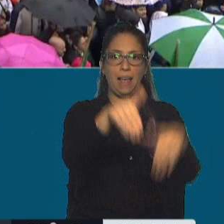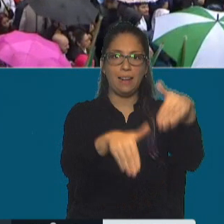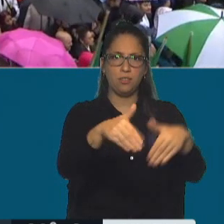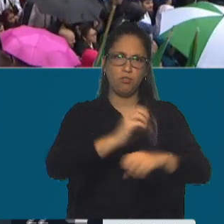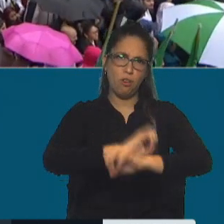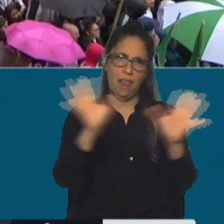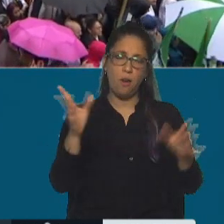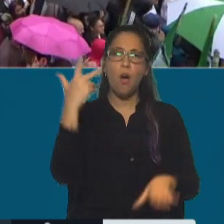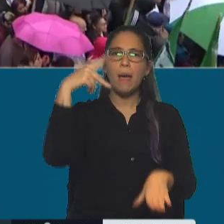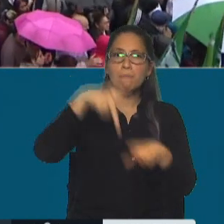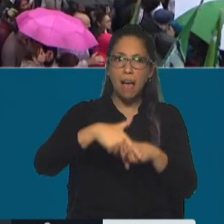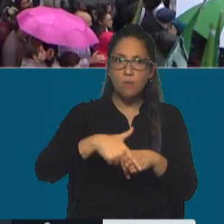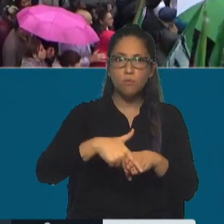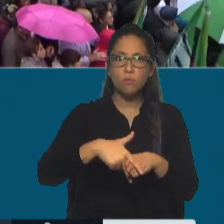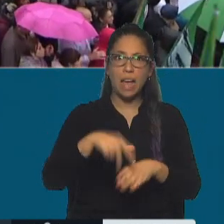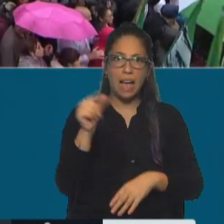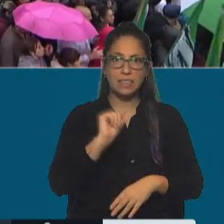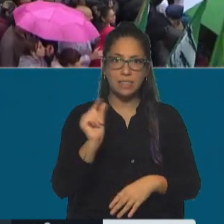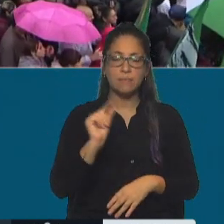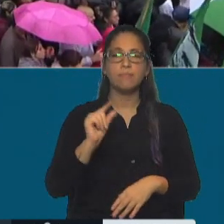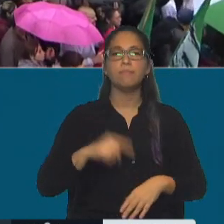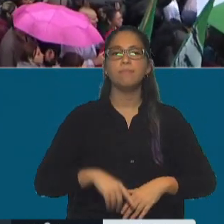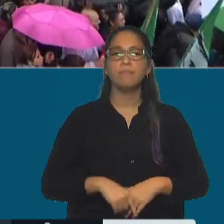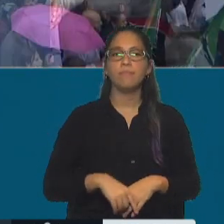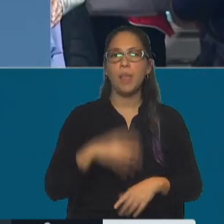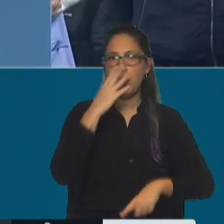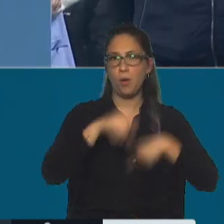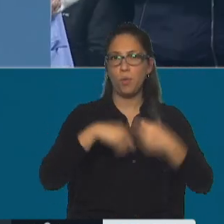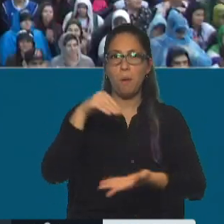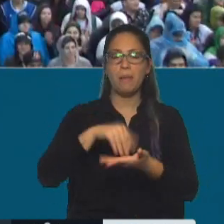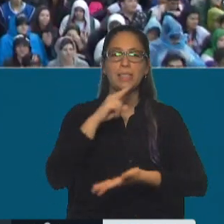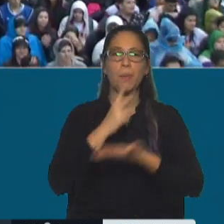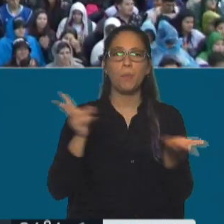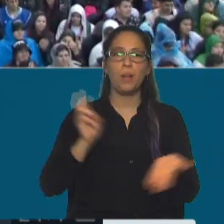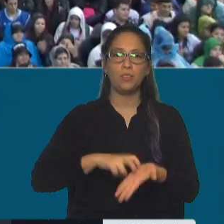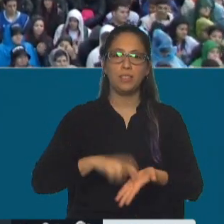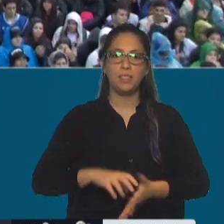clarísimo. Tenemos que ir a una pausa. Felicitas. Hacemos una pausa, ya estamos de regreso en la televisión pública.